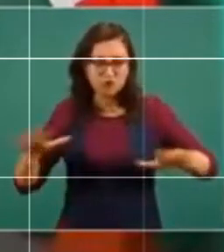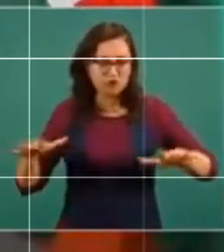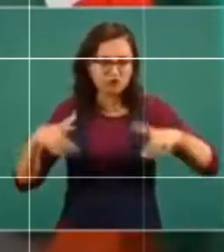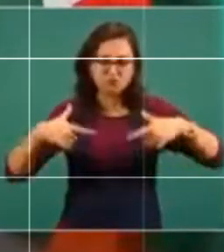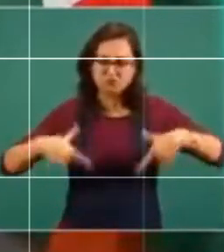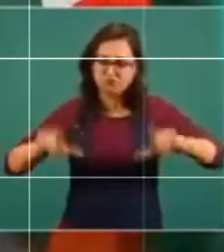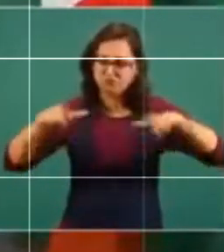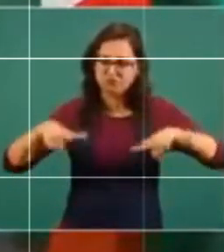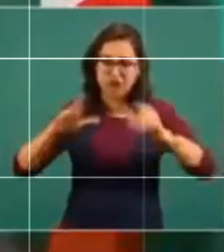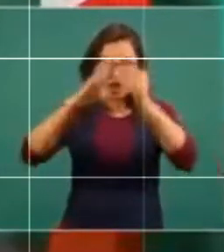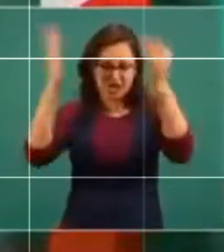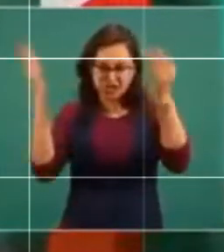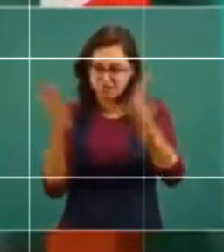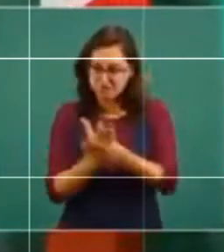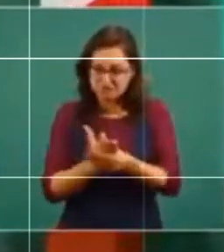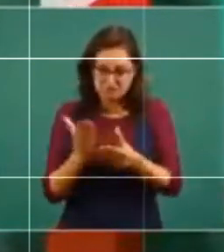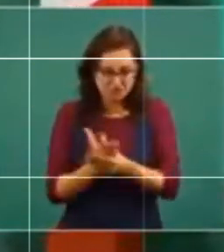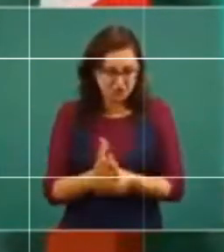todo el expediente